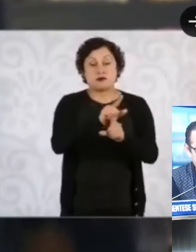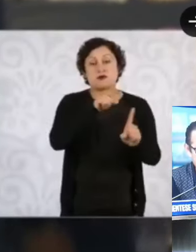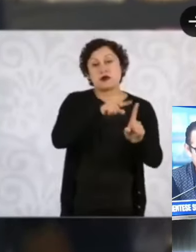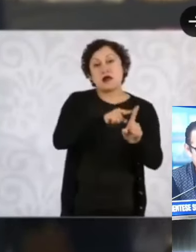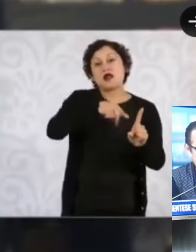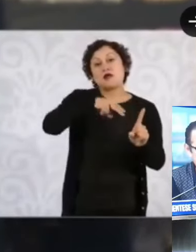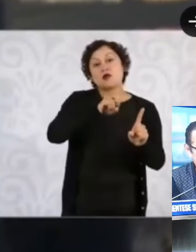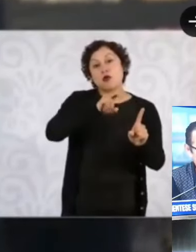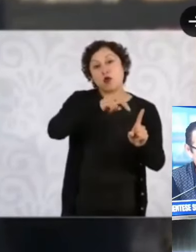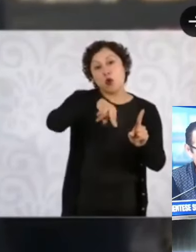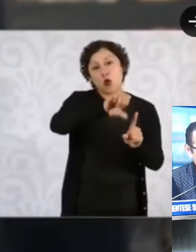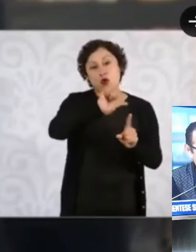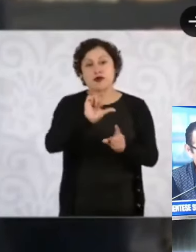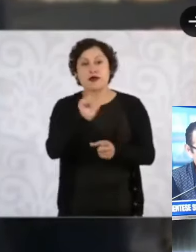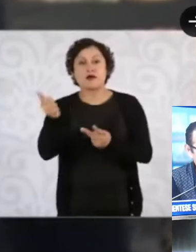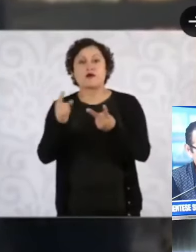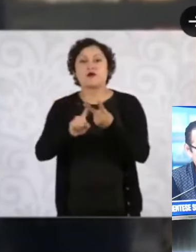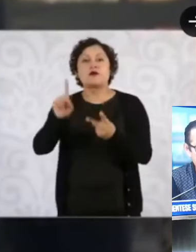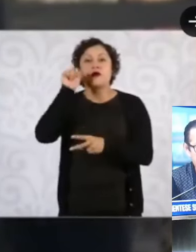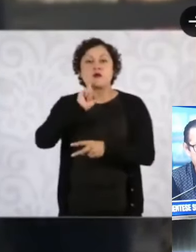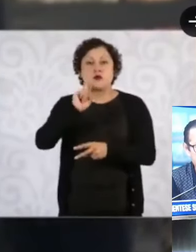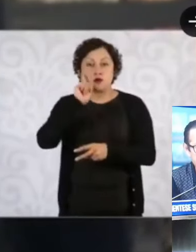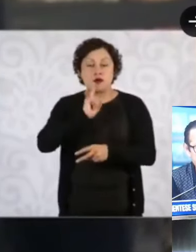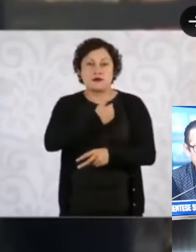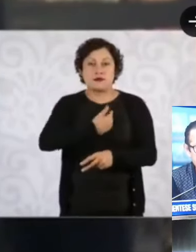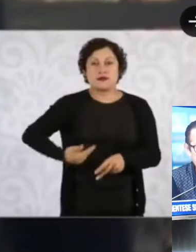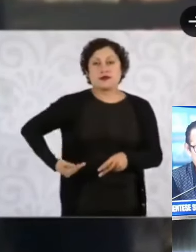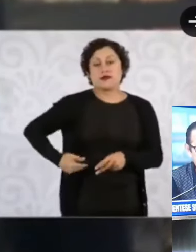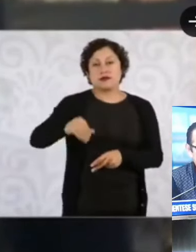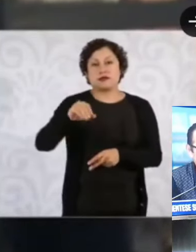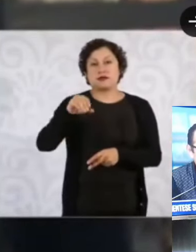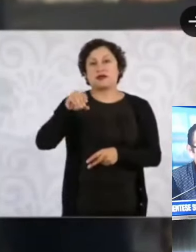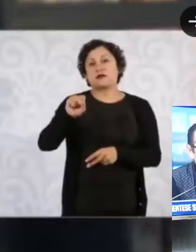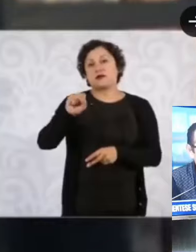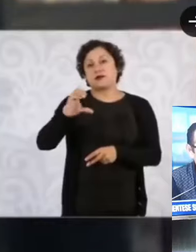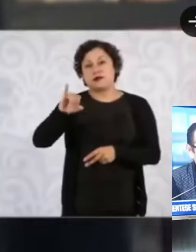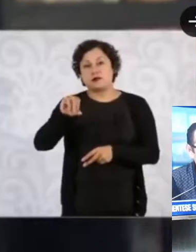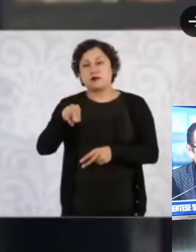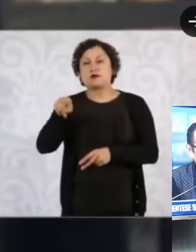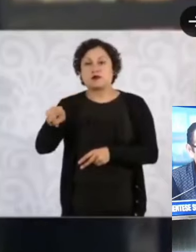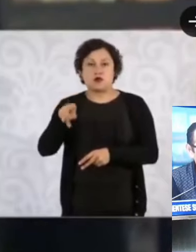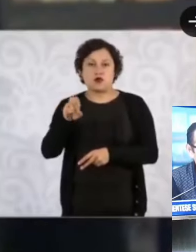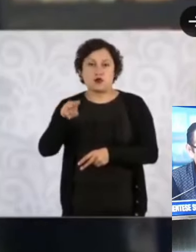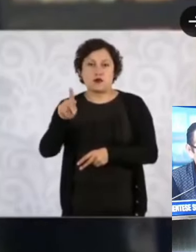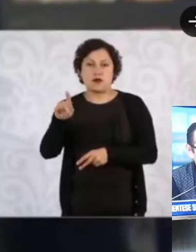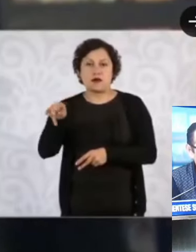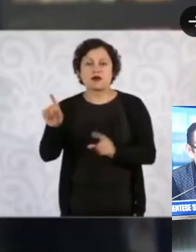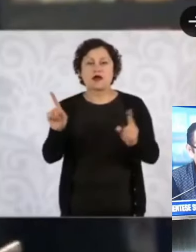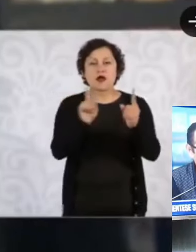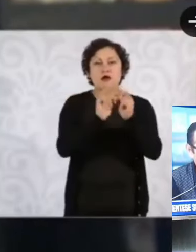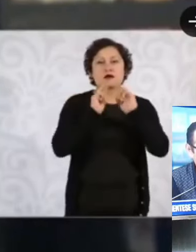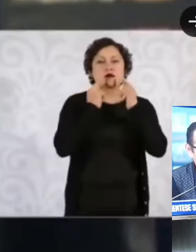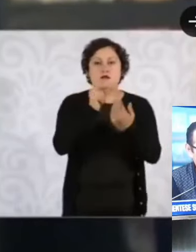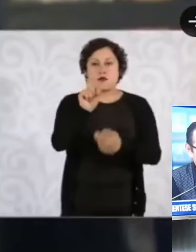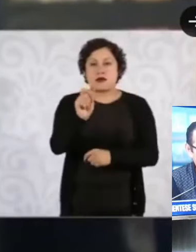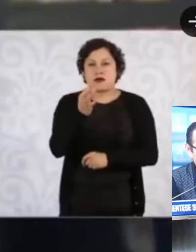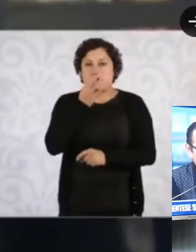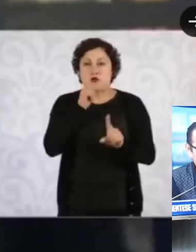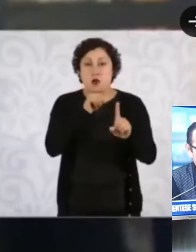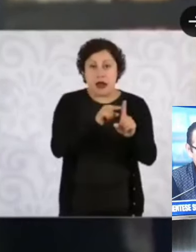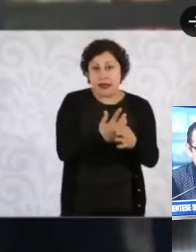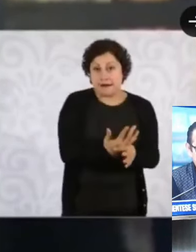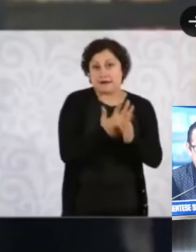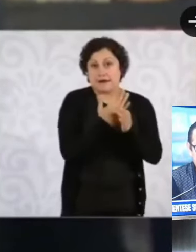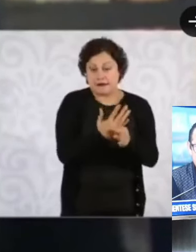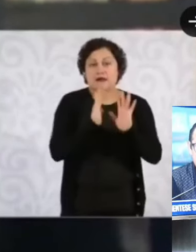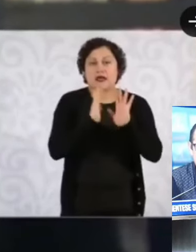Fernández, Noroña, y también la presidencia, de la Suprema Corte, Norma Piña, en una reunión, de 20 minutos, dijo Noroña, que sí, hay algunos acuerdos,